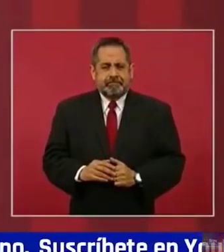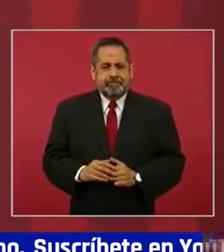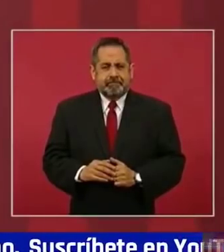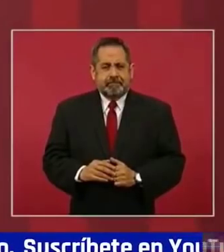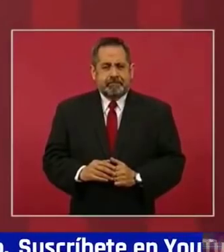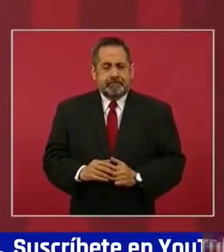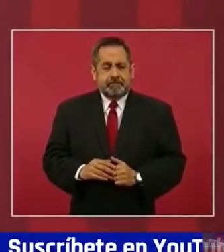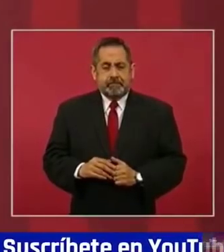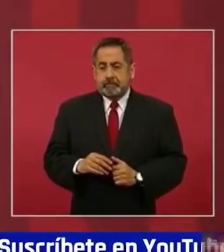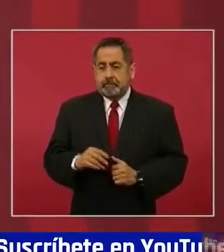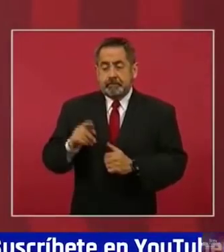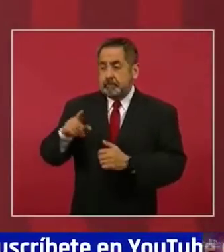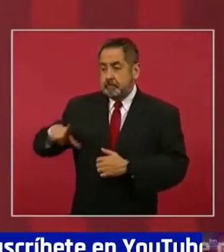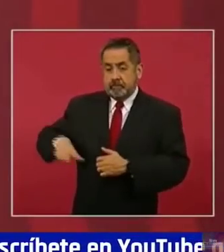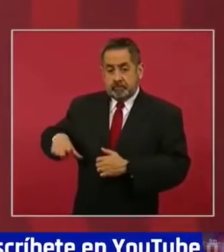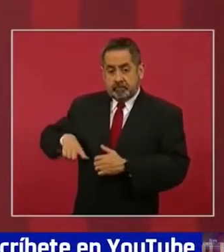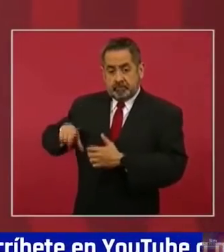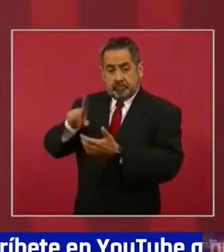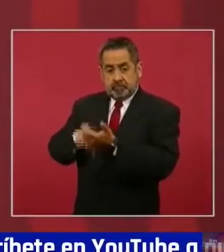En los gobiernos